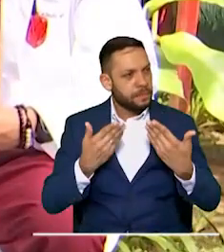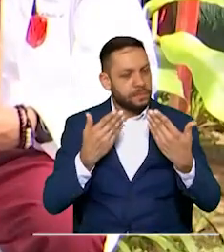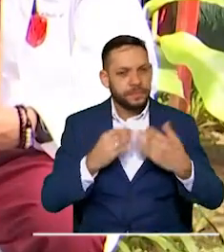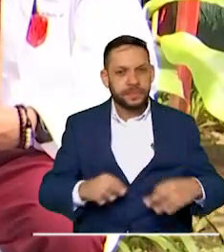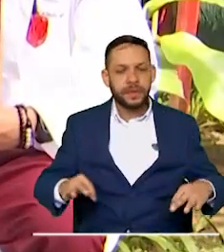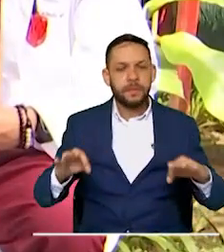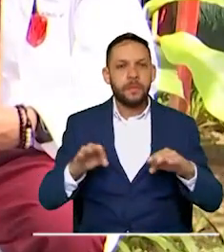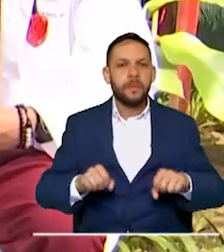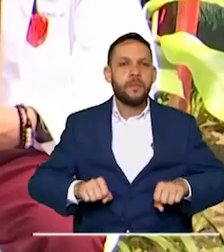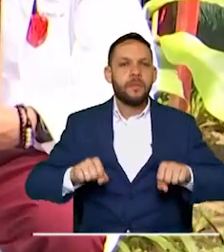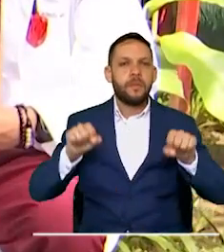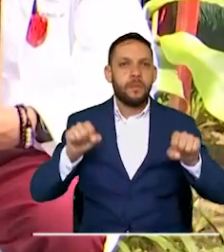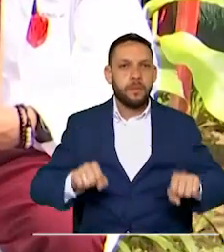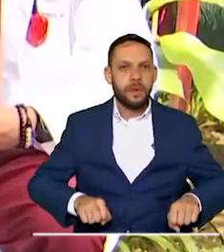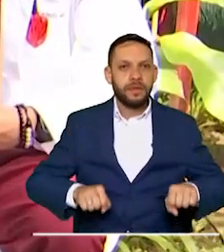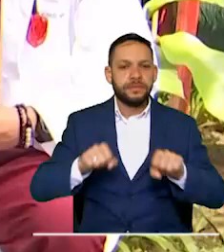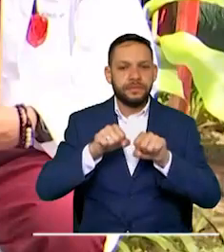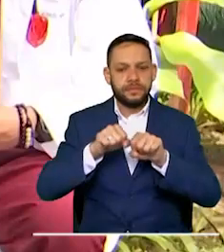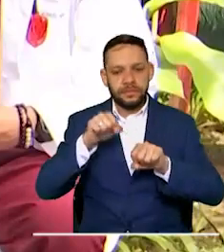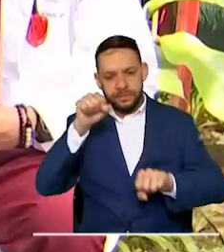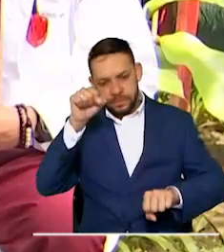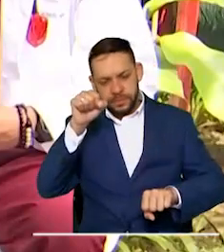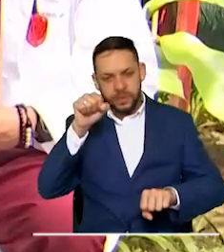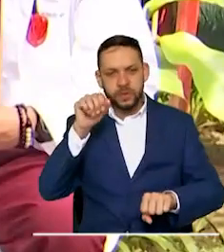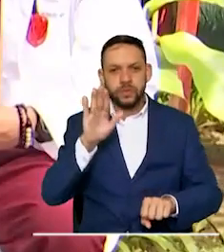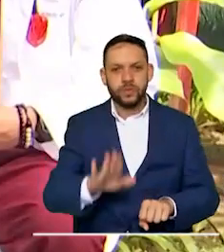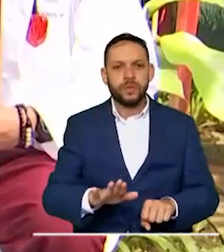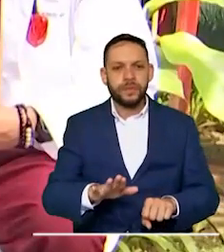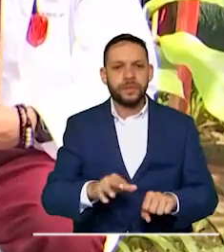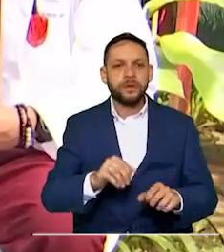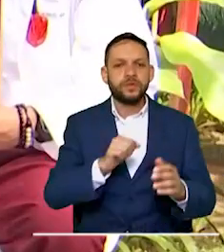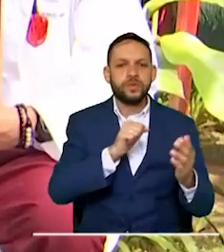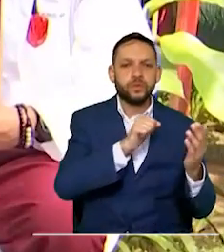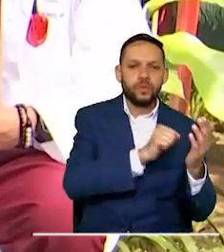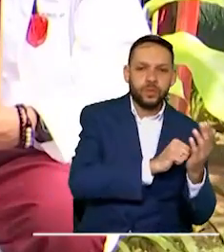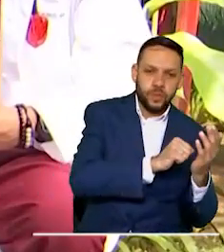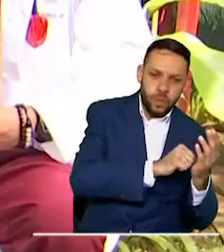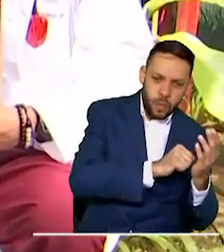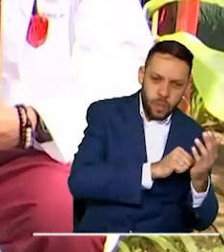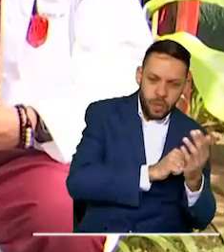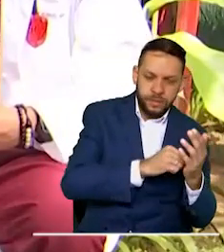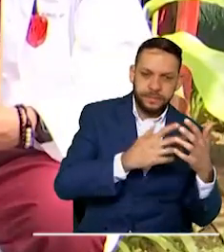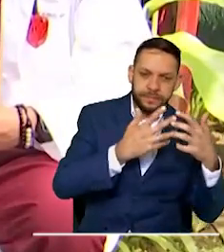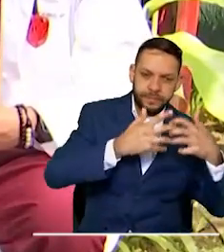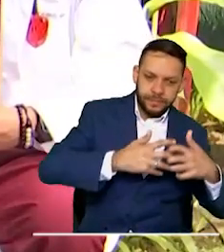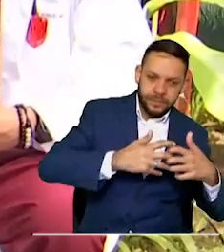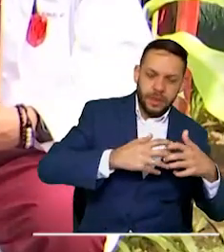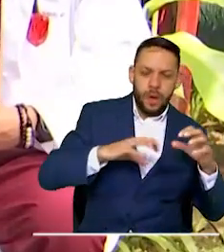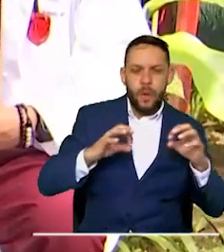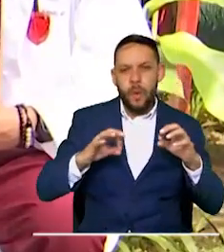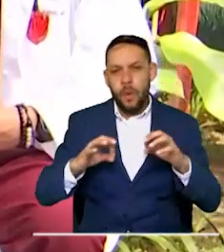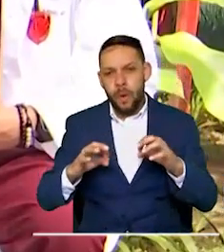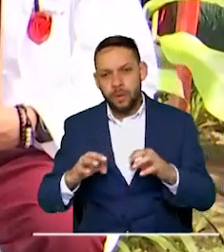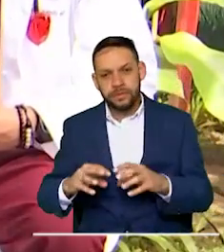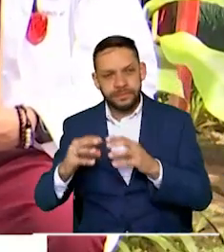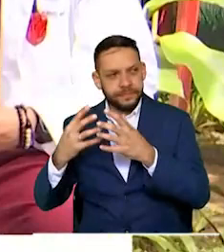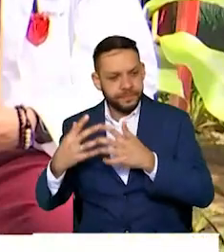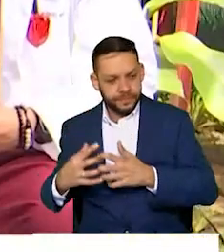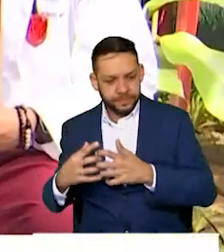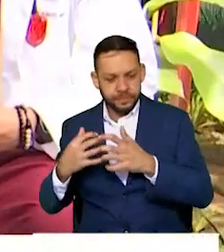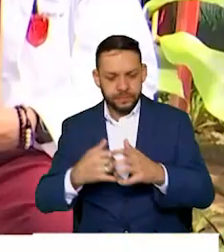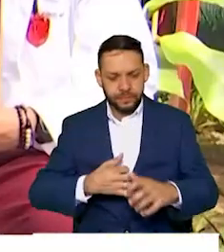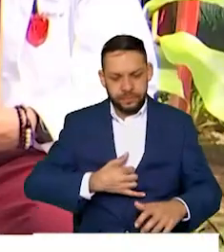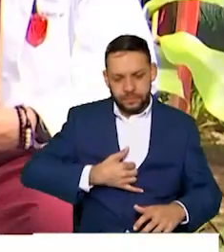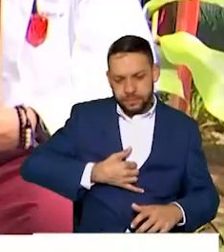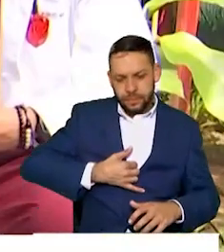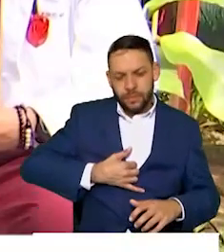podemos ver toda la parte tanto de los órganos abdominales como toda la parte digestiva. La